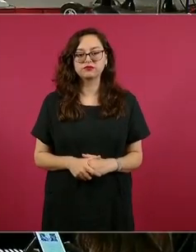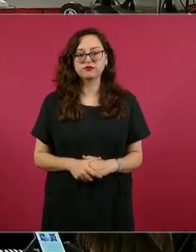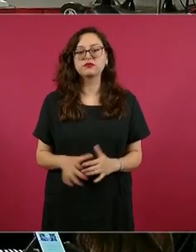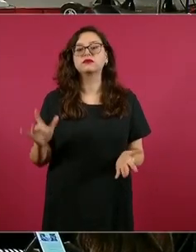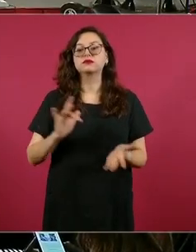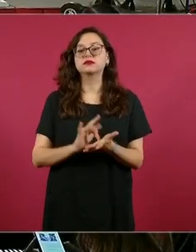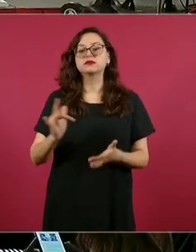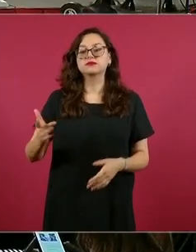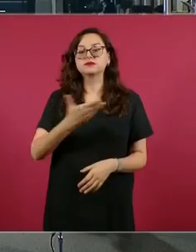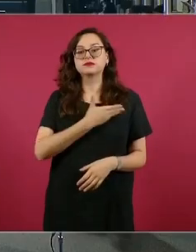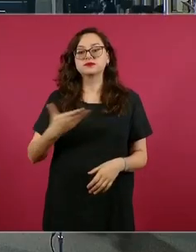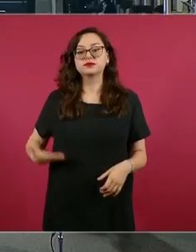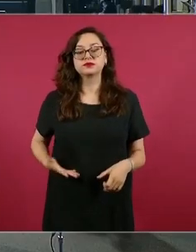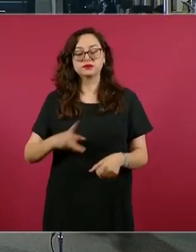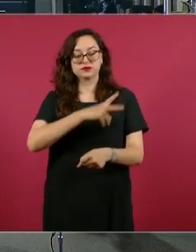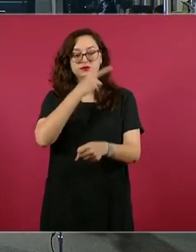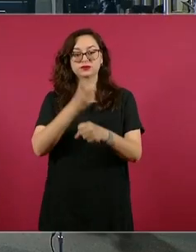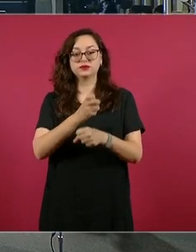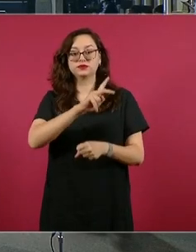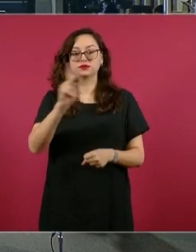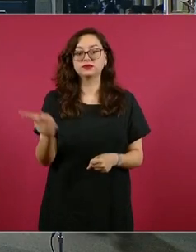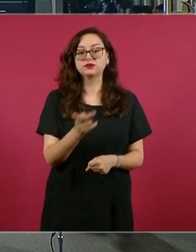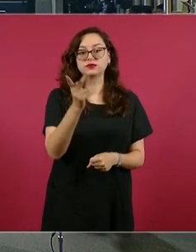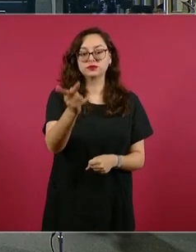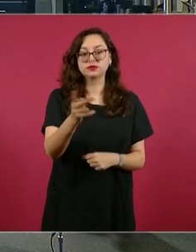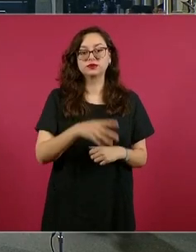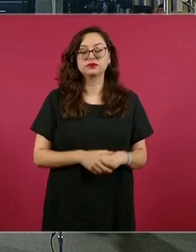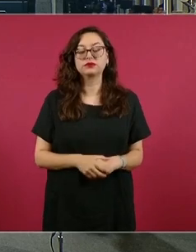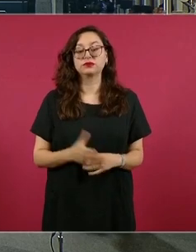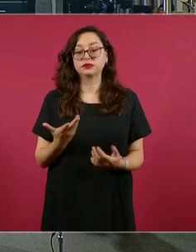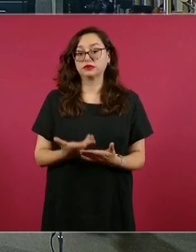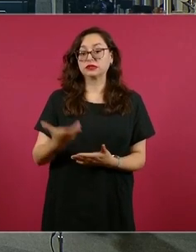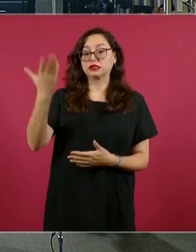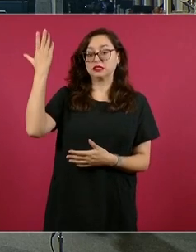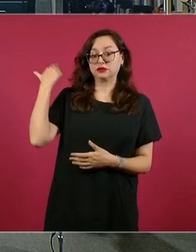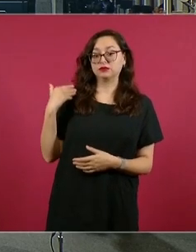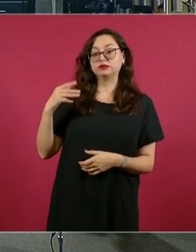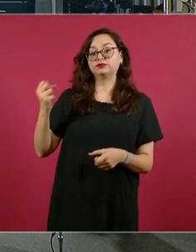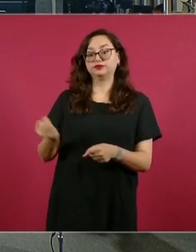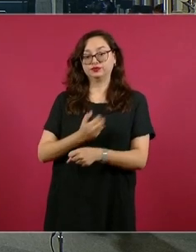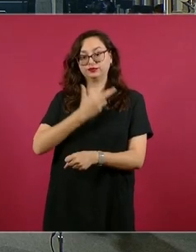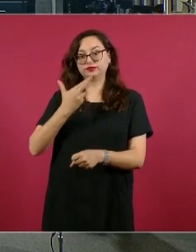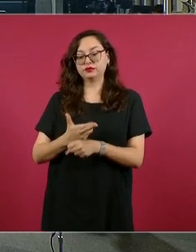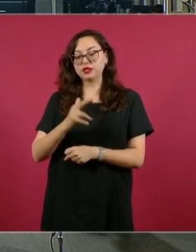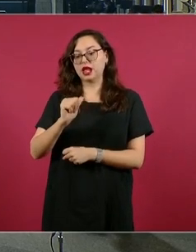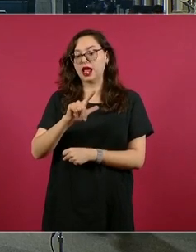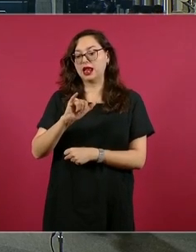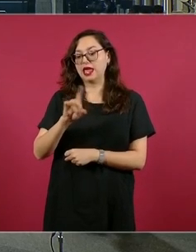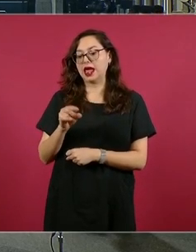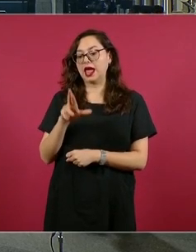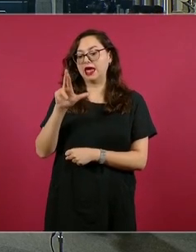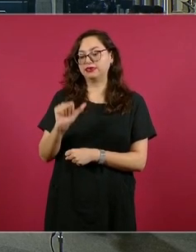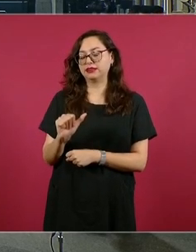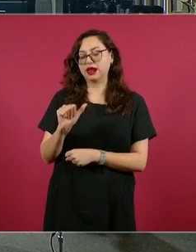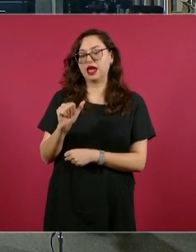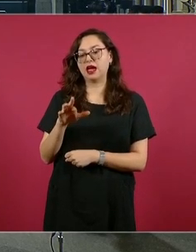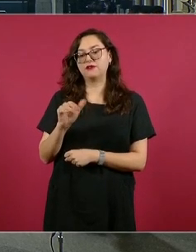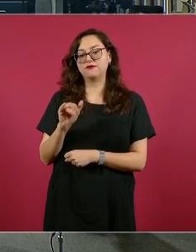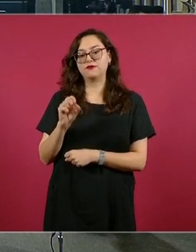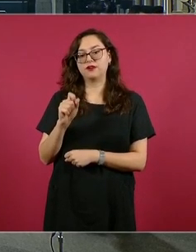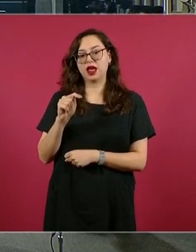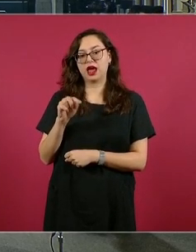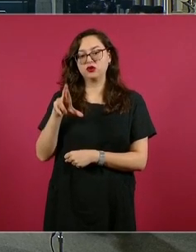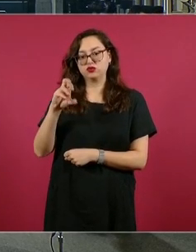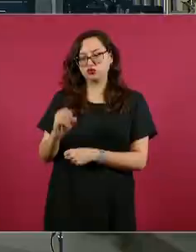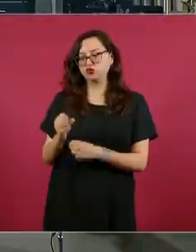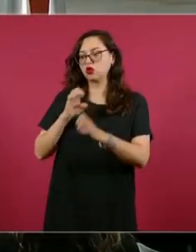Gracias, presidente. Y como segunda pregunta, tuve la oportunidad de entrevistar a la secretaria Alejandra Fraustro, me platicó todo el tema de la unión de las